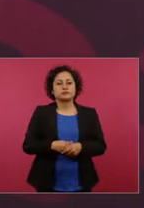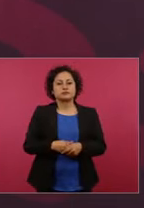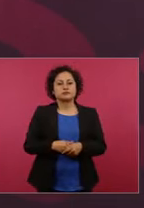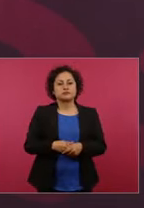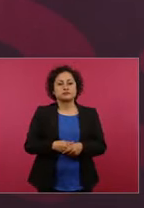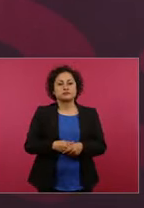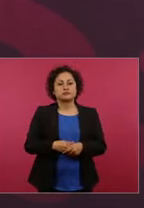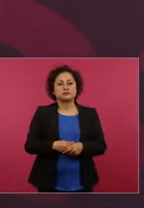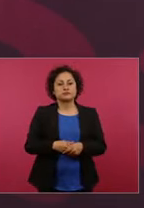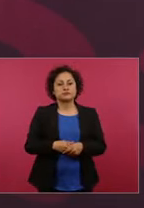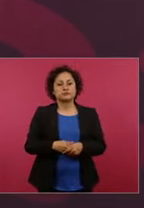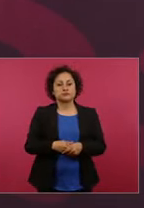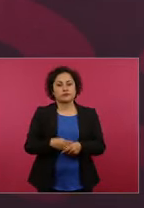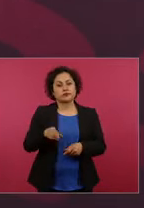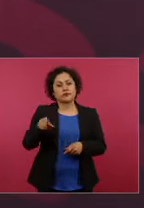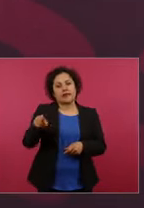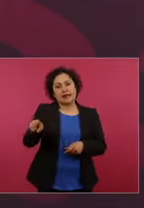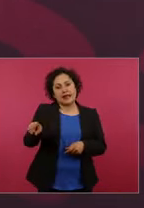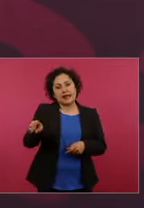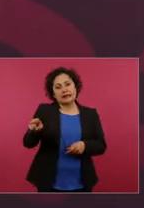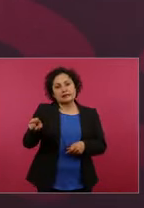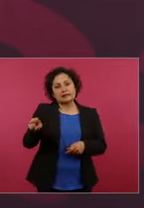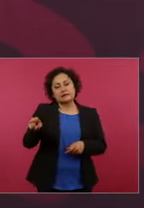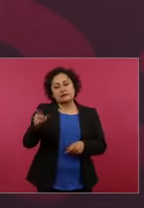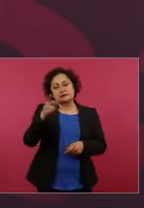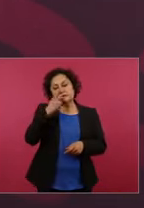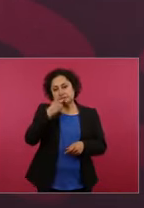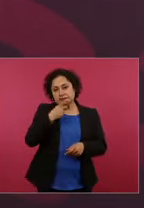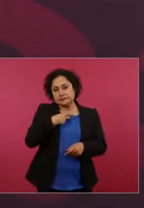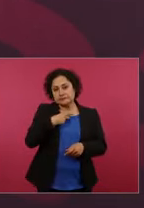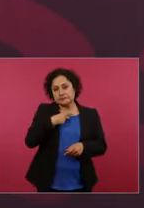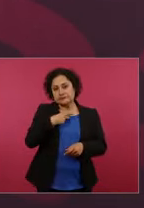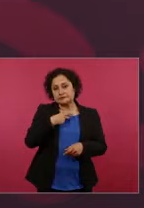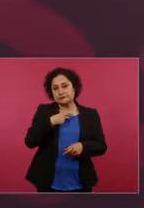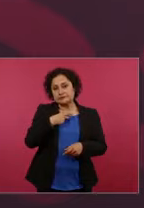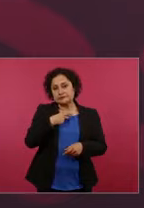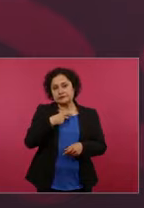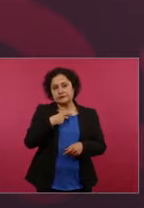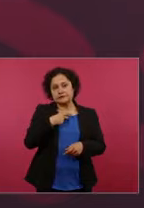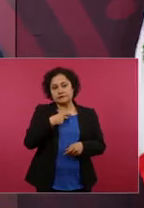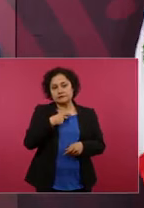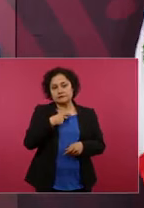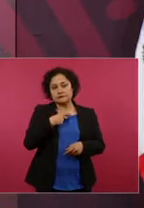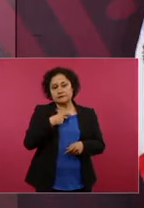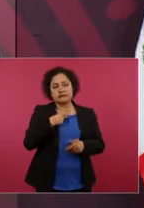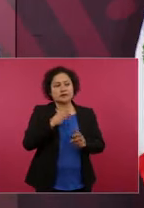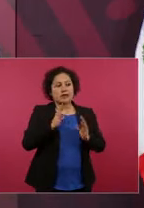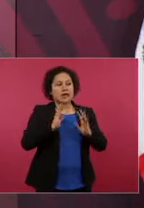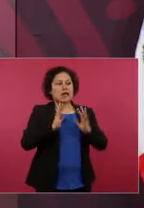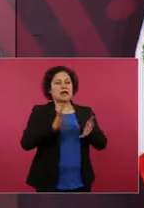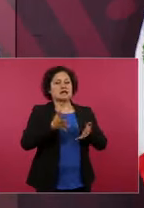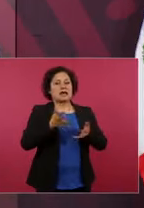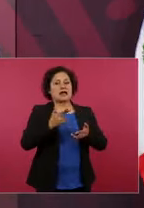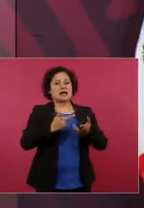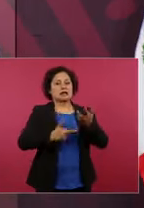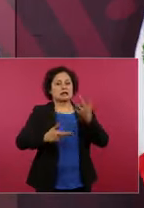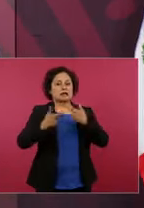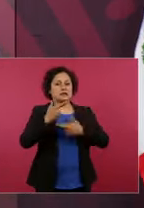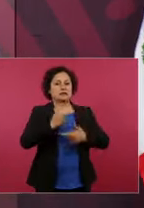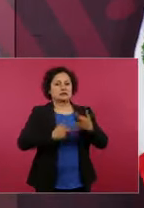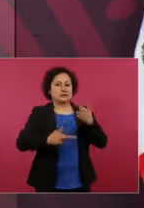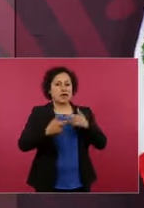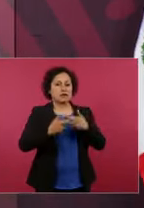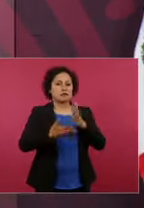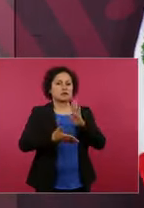Y entonces él dice, pues ya regresamos, vamos a unos comerciales